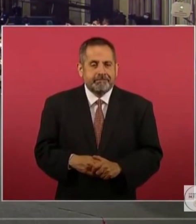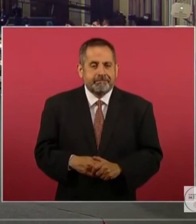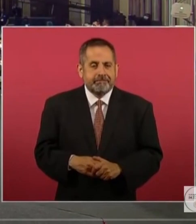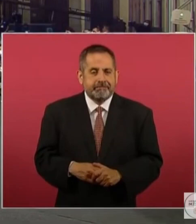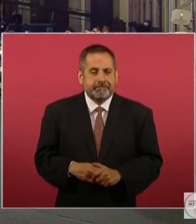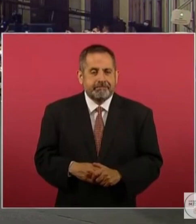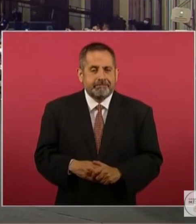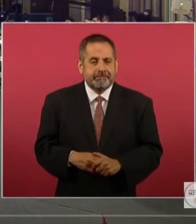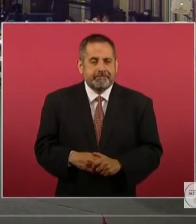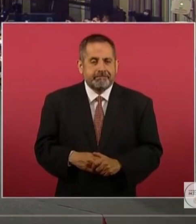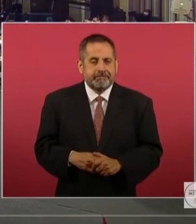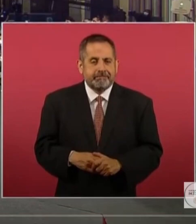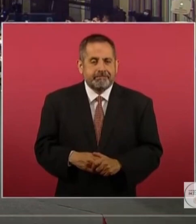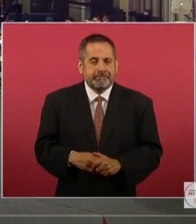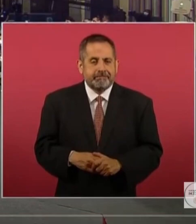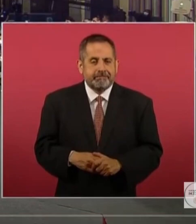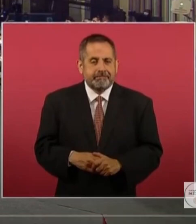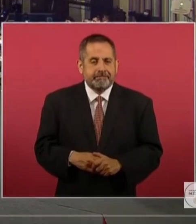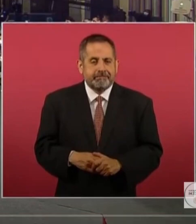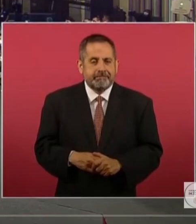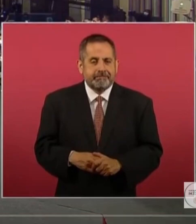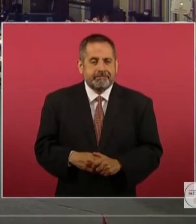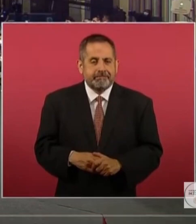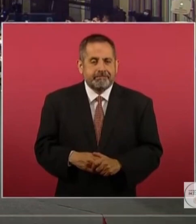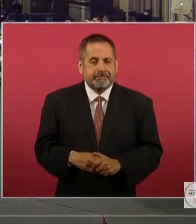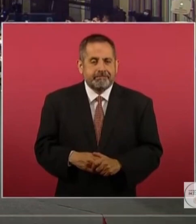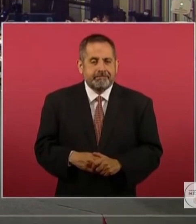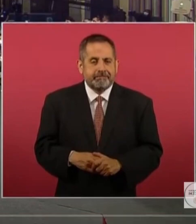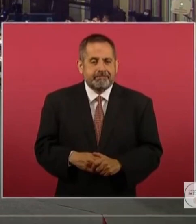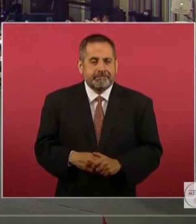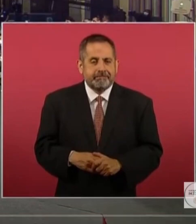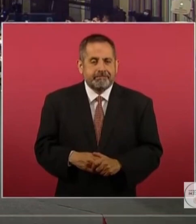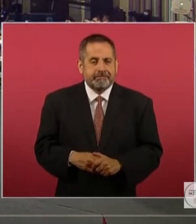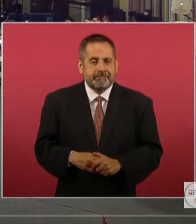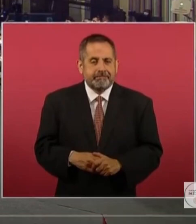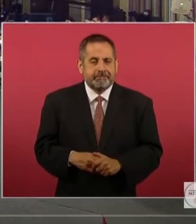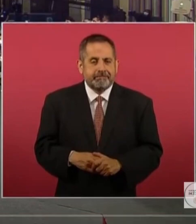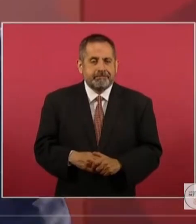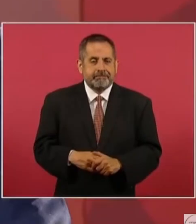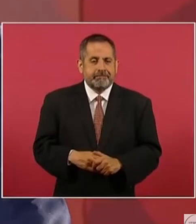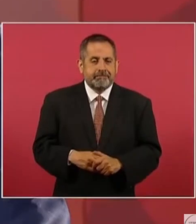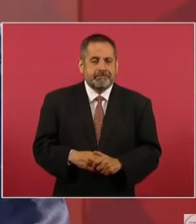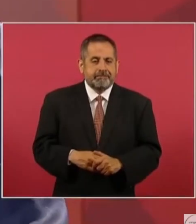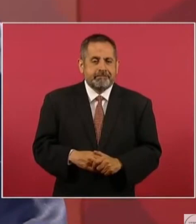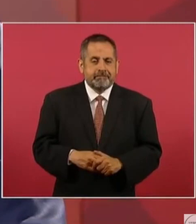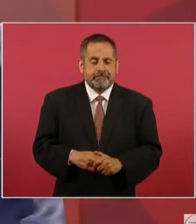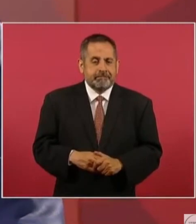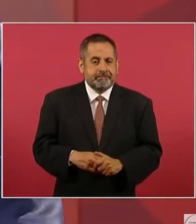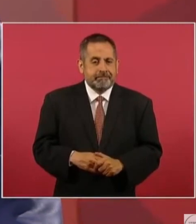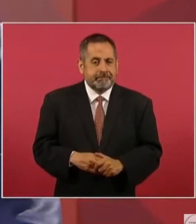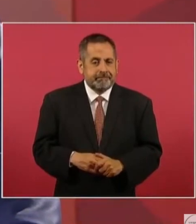o muy sentidos a ver escuchamos lo que dijo el presidente a este respecto